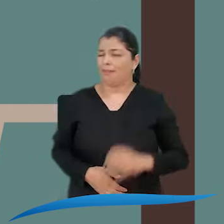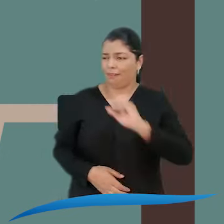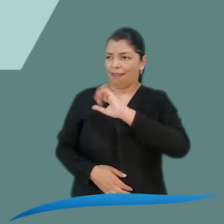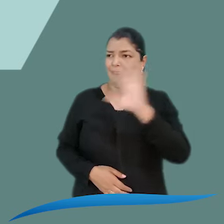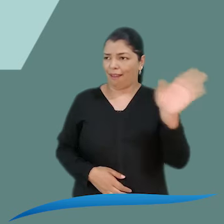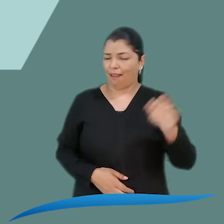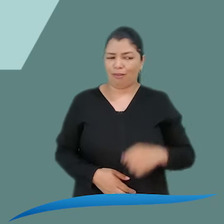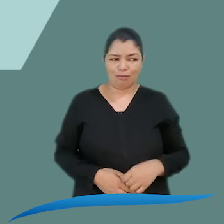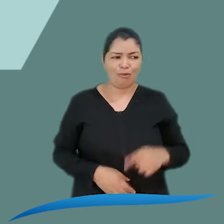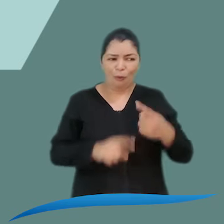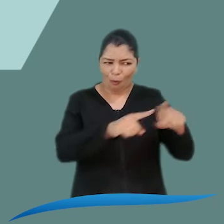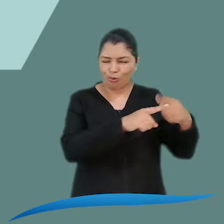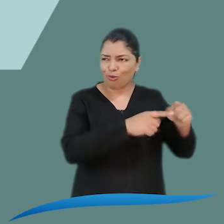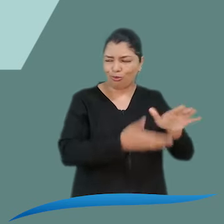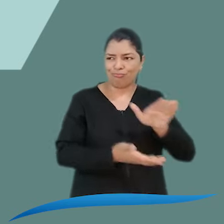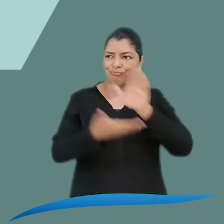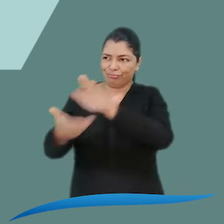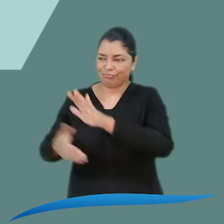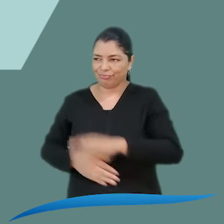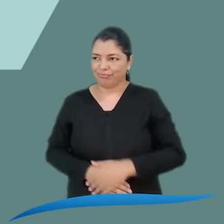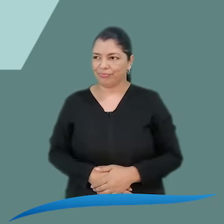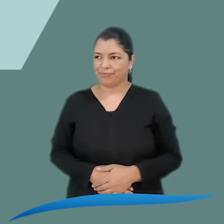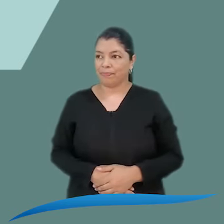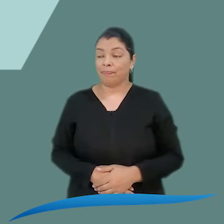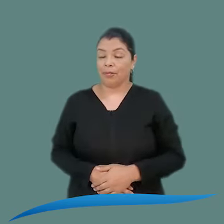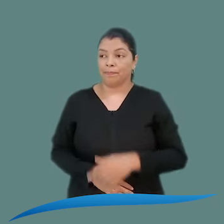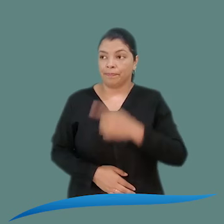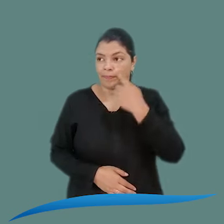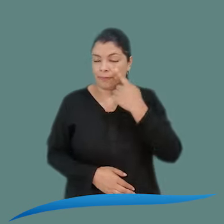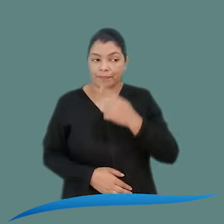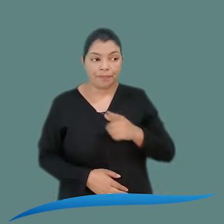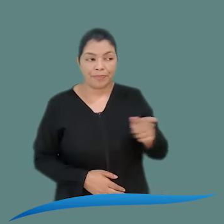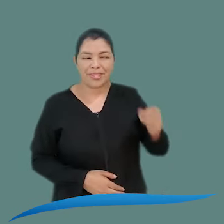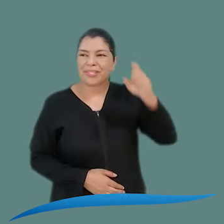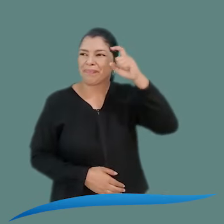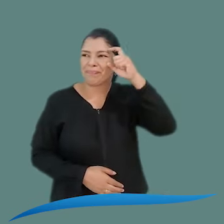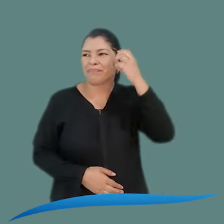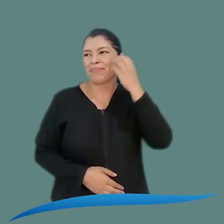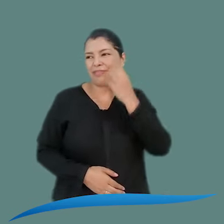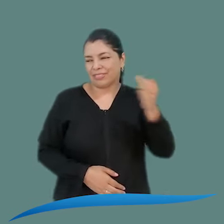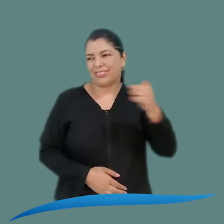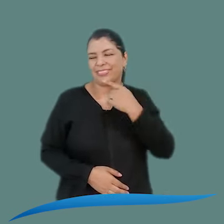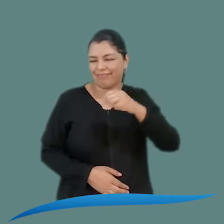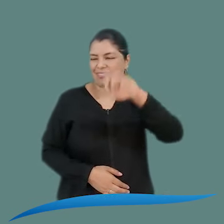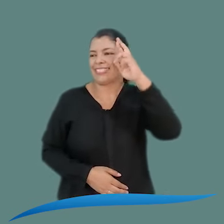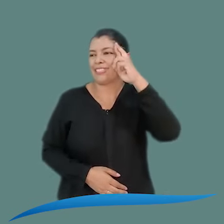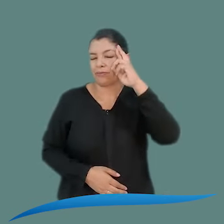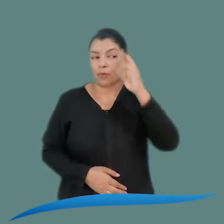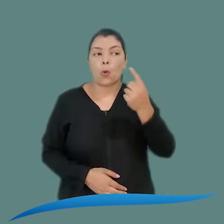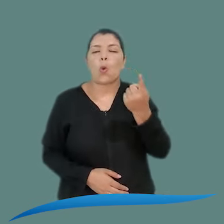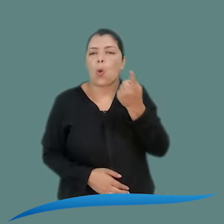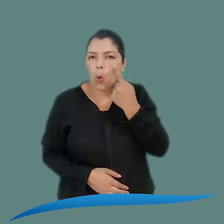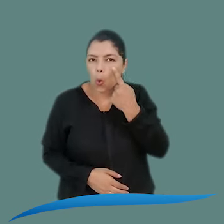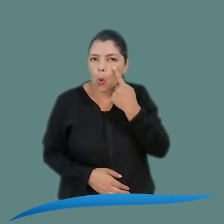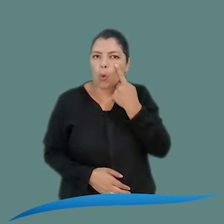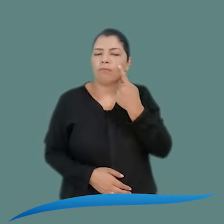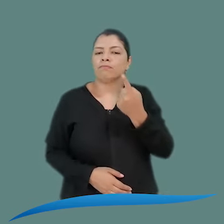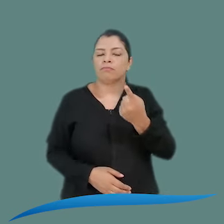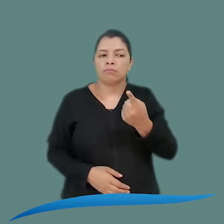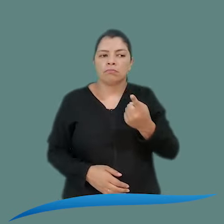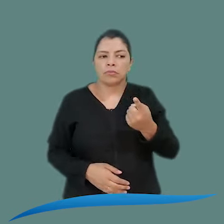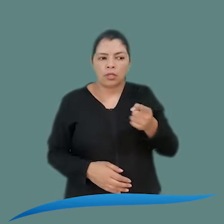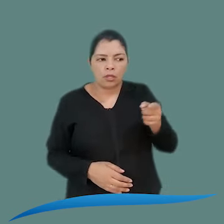mí. Claro que sí, te vamos a dejar todo el paquete. Entonces mira, como Mauricio siempre dice, hay que ser